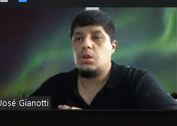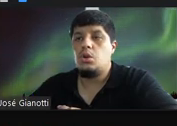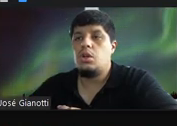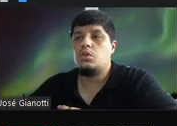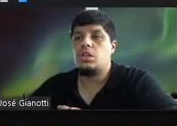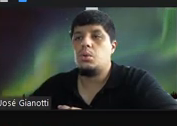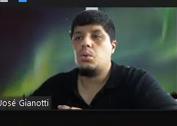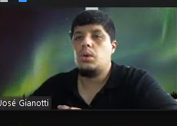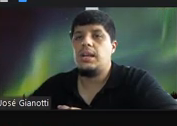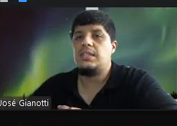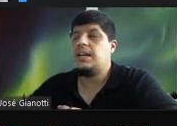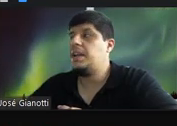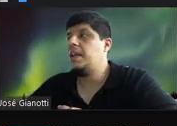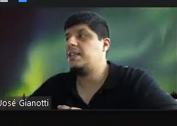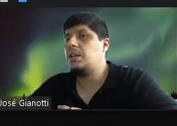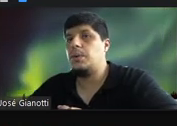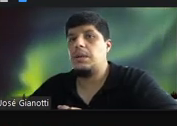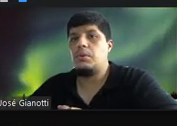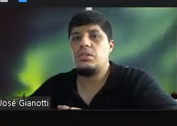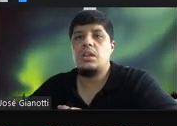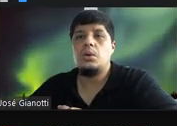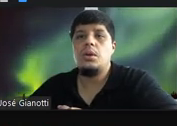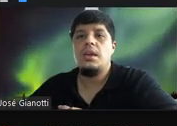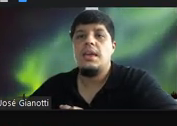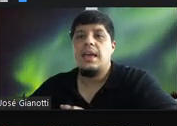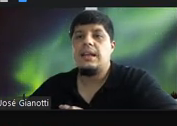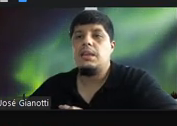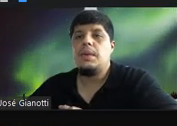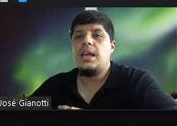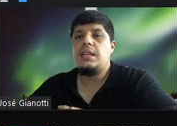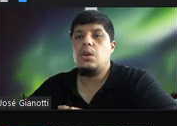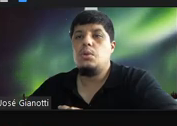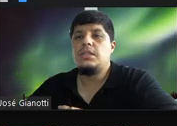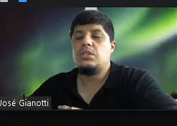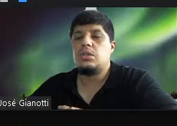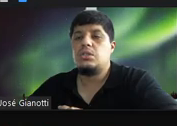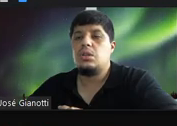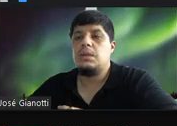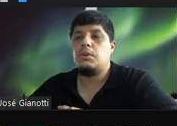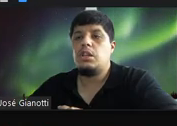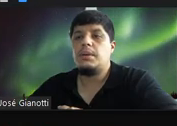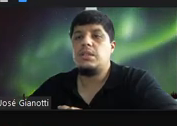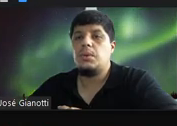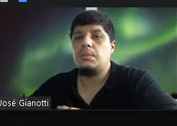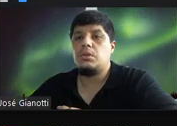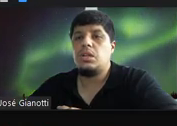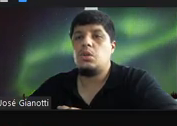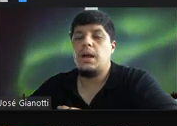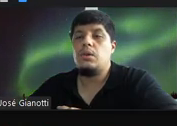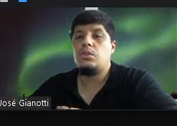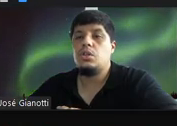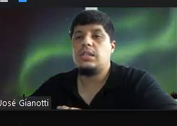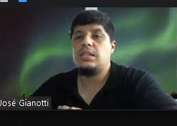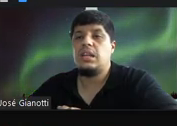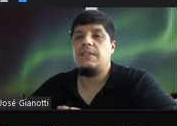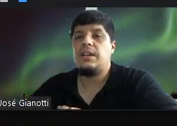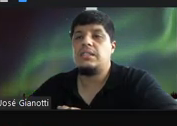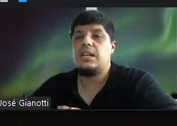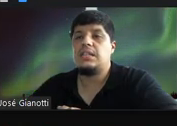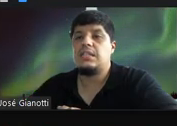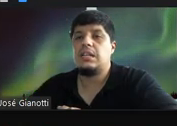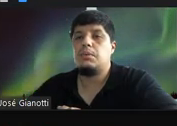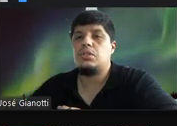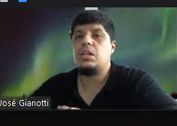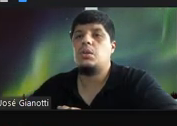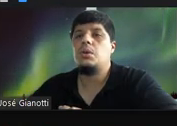monumentos arqueológicos, centros culturales y galerías, 50%. Actividades de clubes y asociaciones deportivas, 50%. Bancos y otras entidades